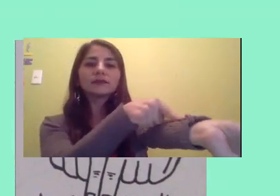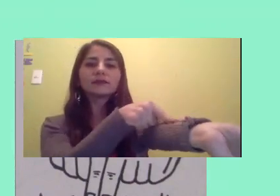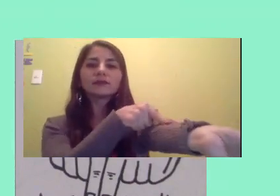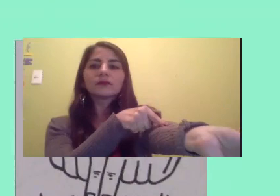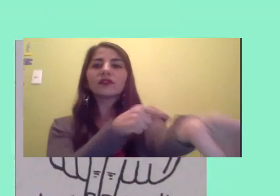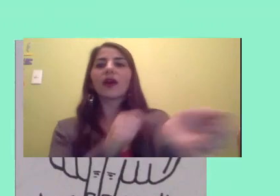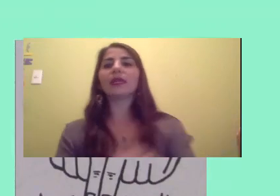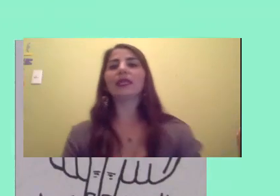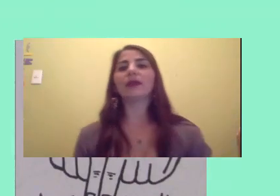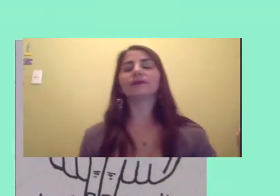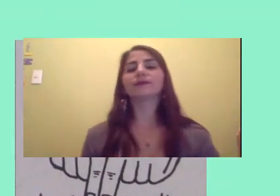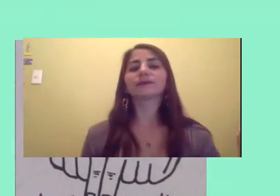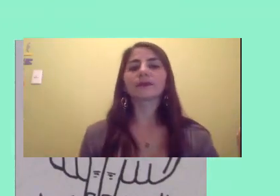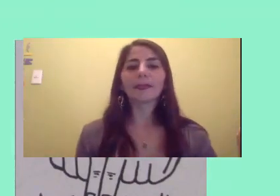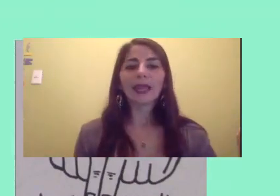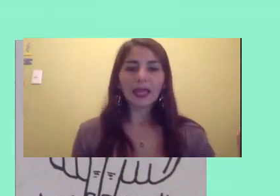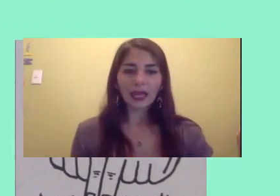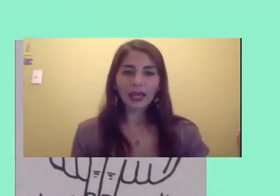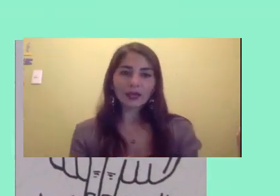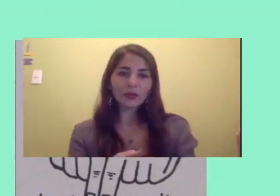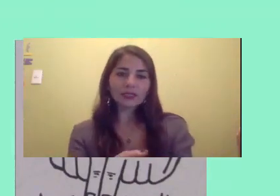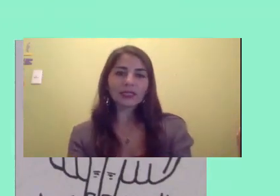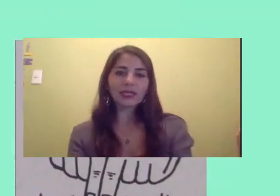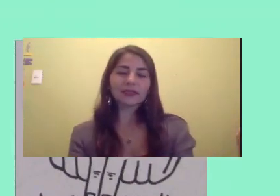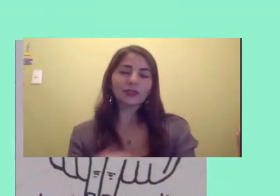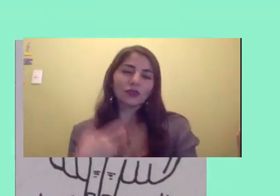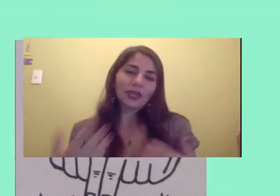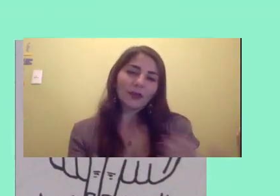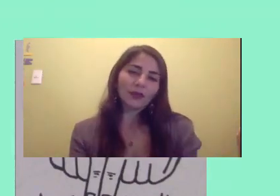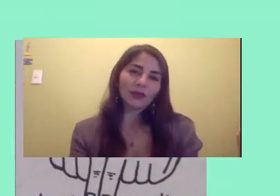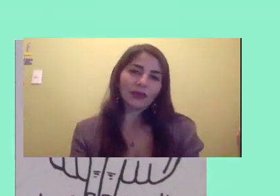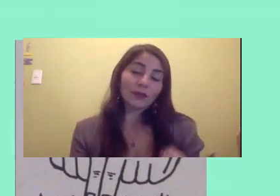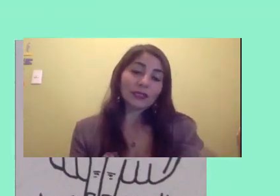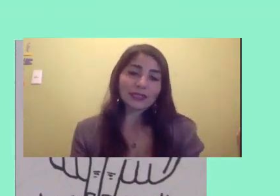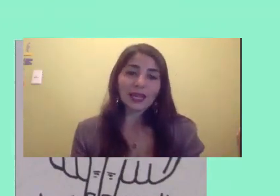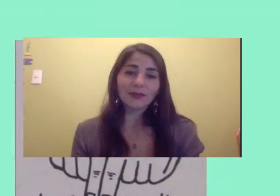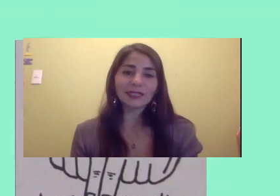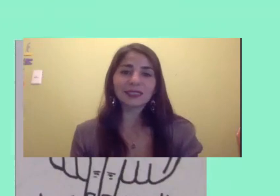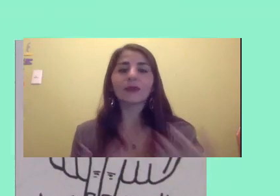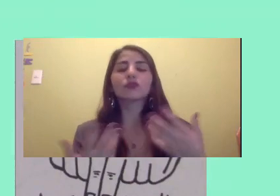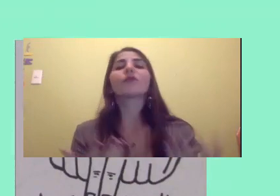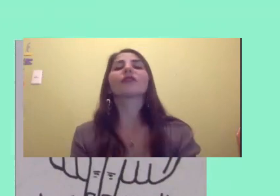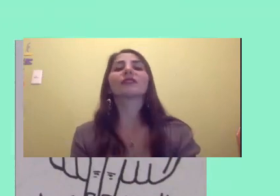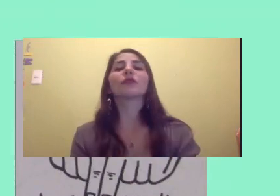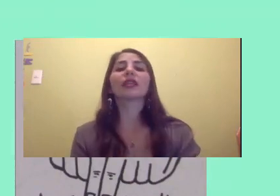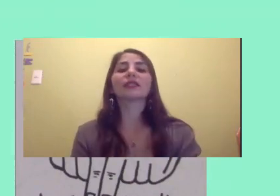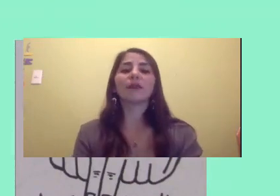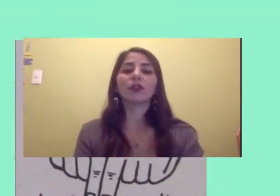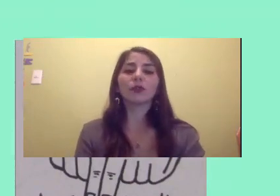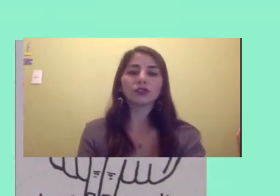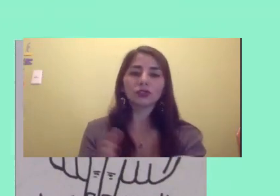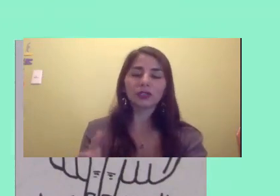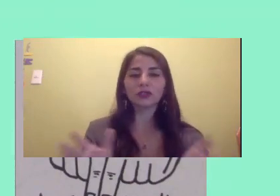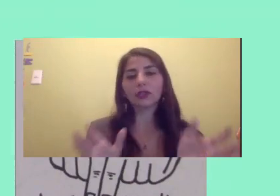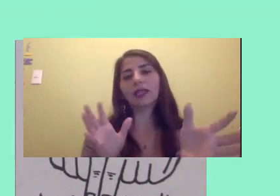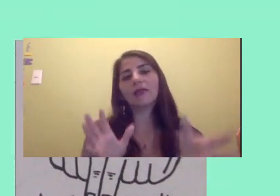así. Familia. Hay algunas señas que si estuviéramos presencialmente sería mucho más fácil mostrárselas,